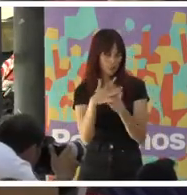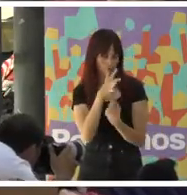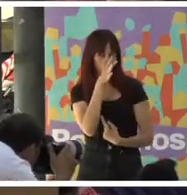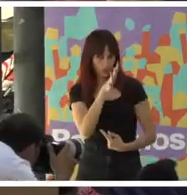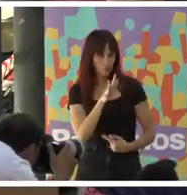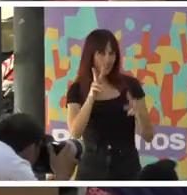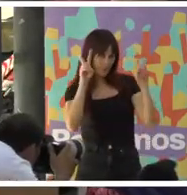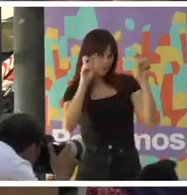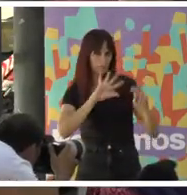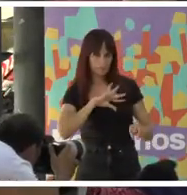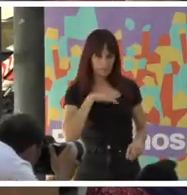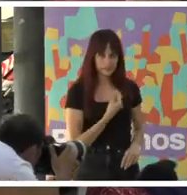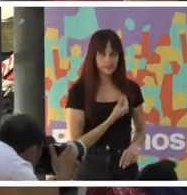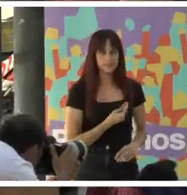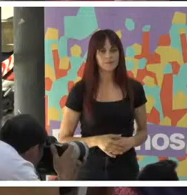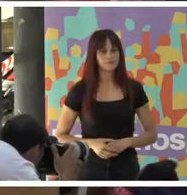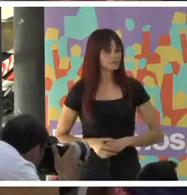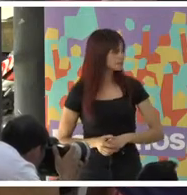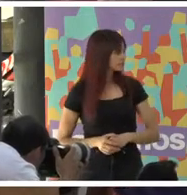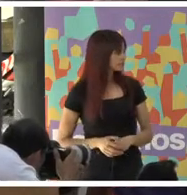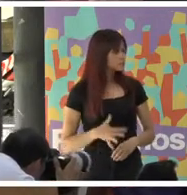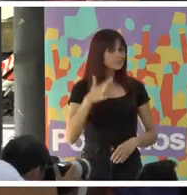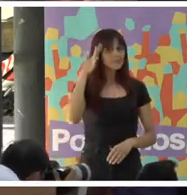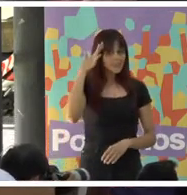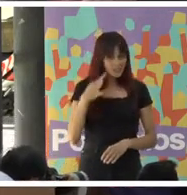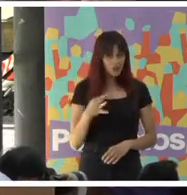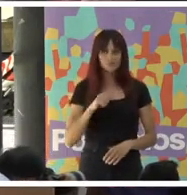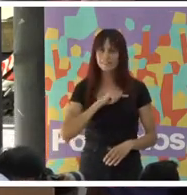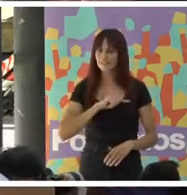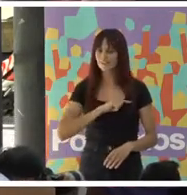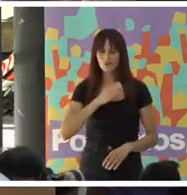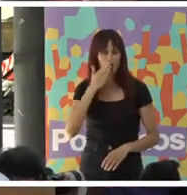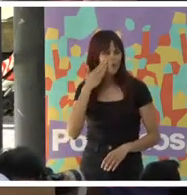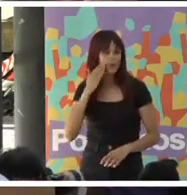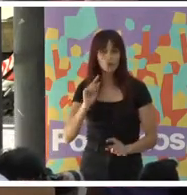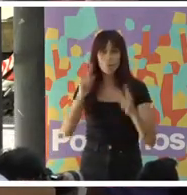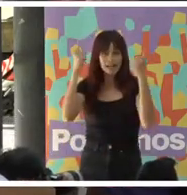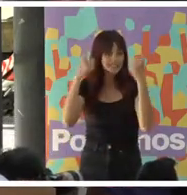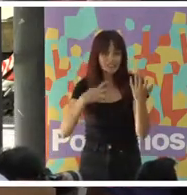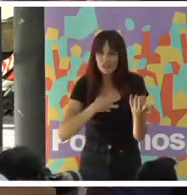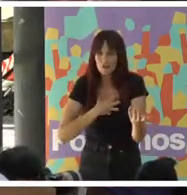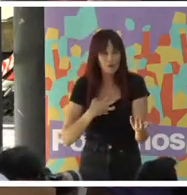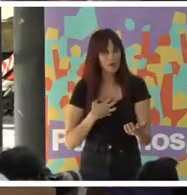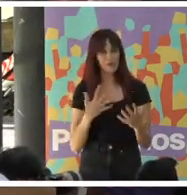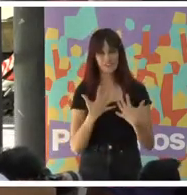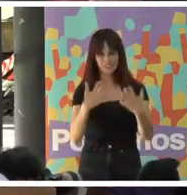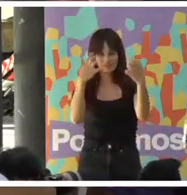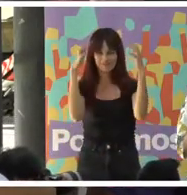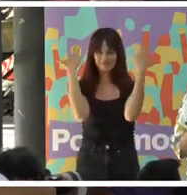de Palestina y creo que no podíamos sentirnos más orgullosos.